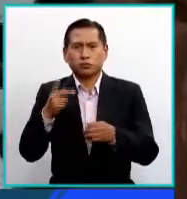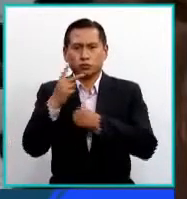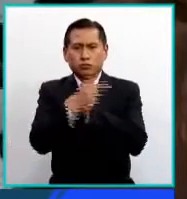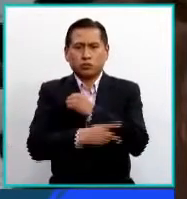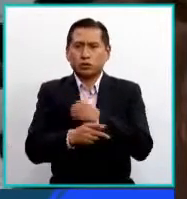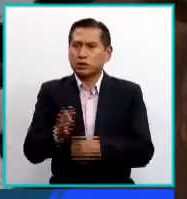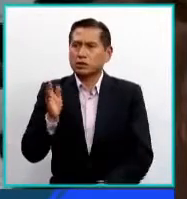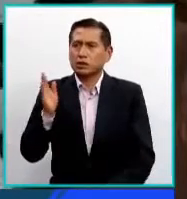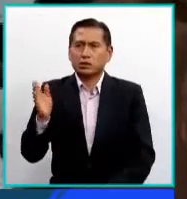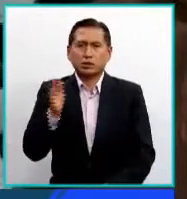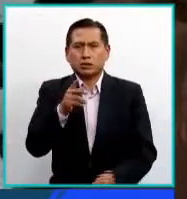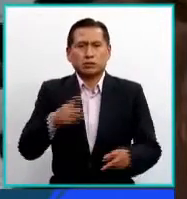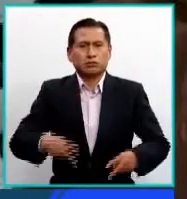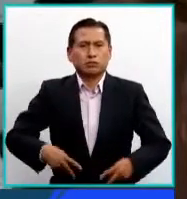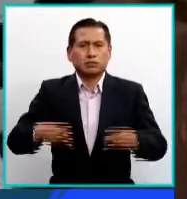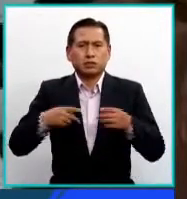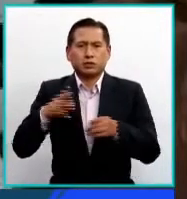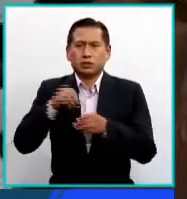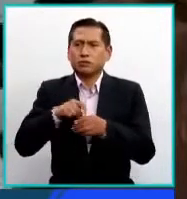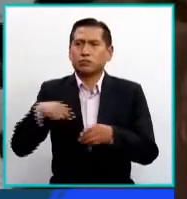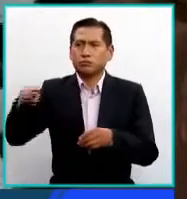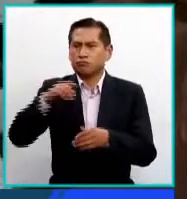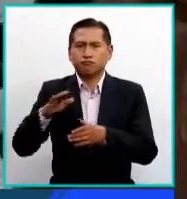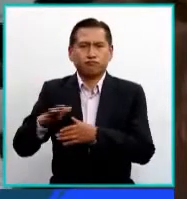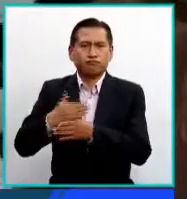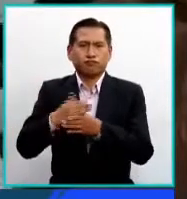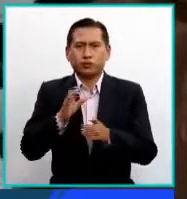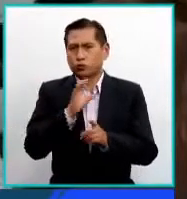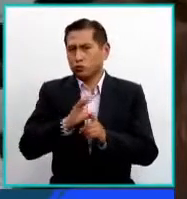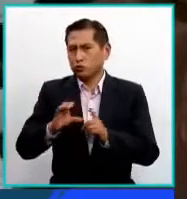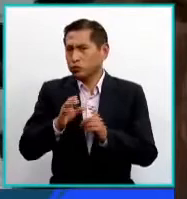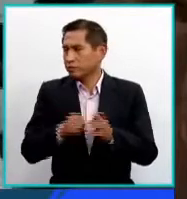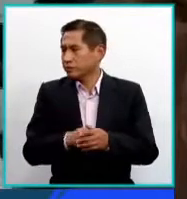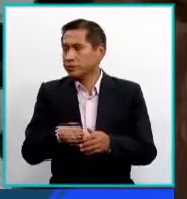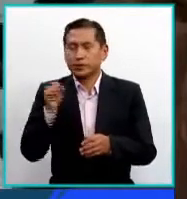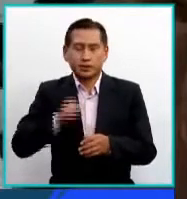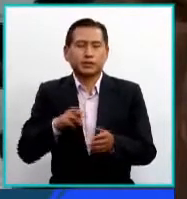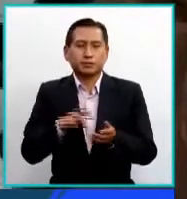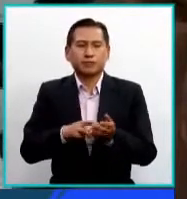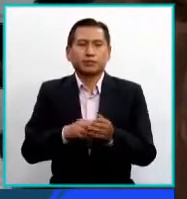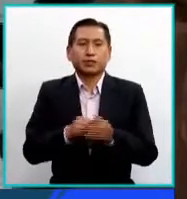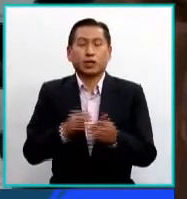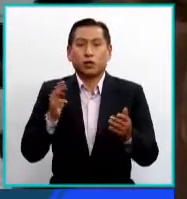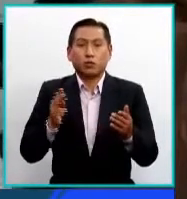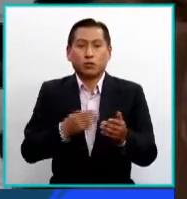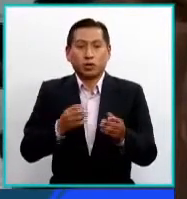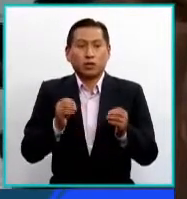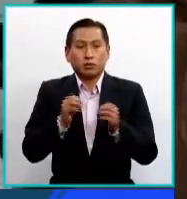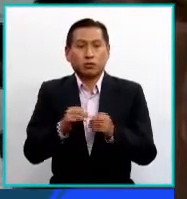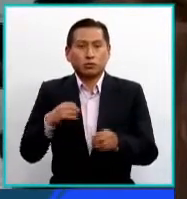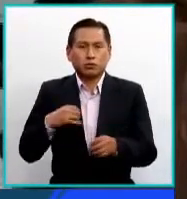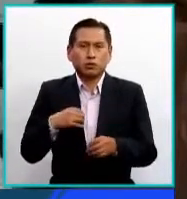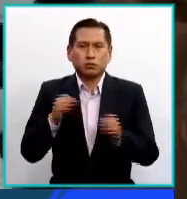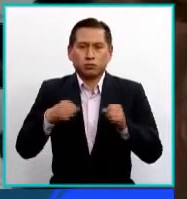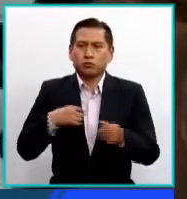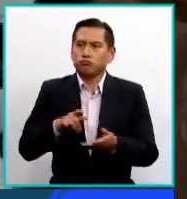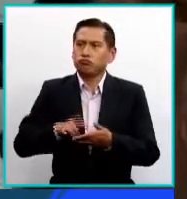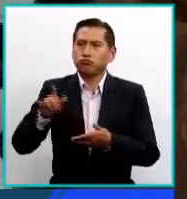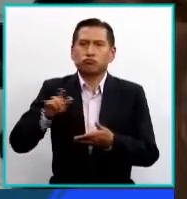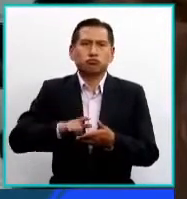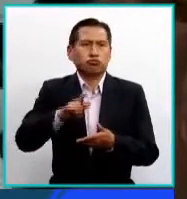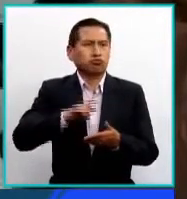que has pasado, donde has vivido, donde has estado y donde has compartido también culturalmente. Sí, o sea, por la música, digamos, he tenido la oportunidad de